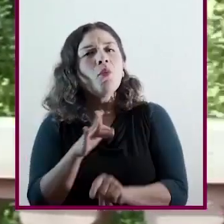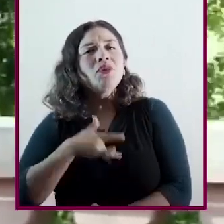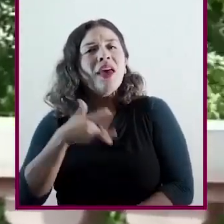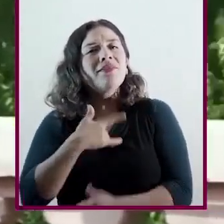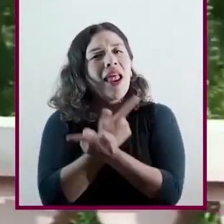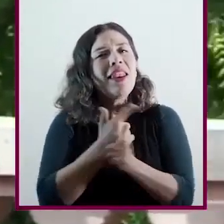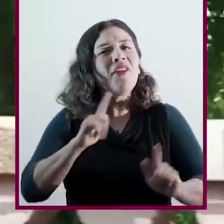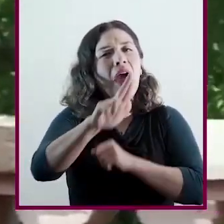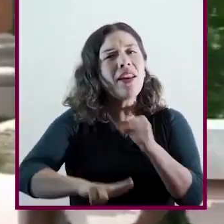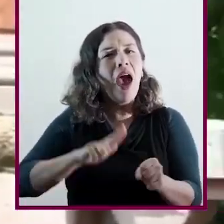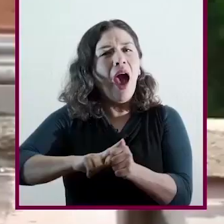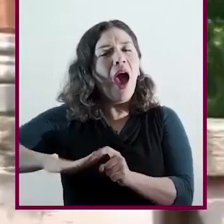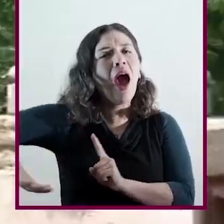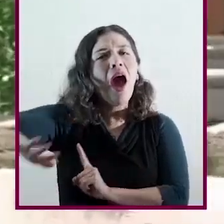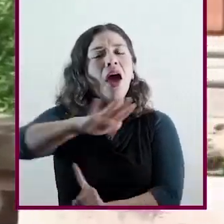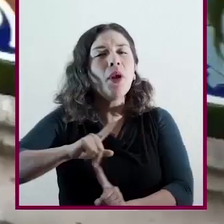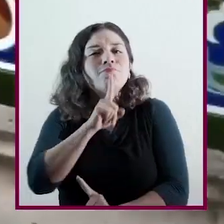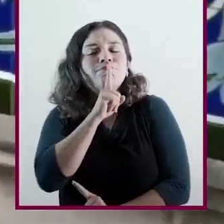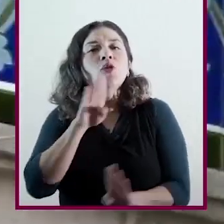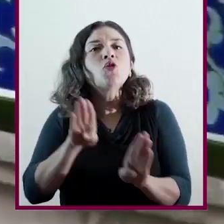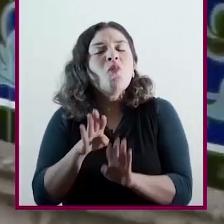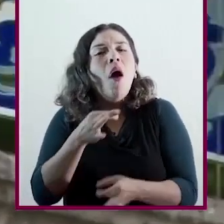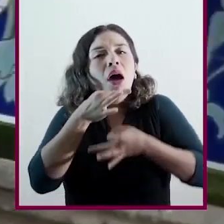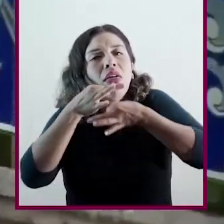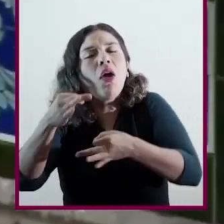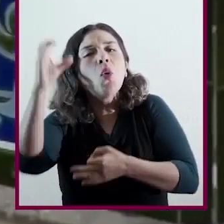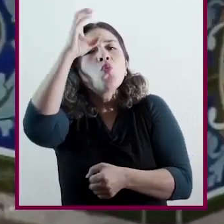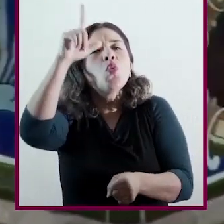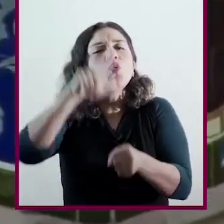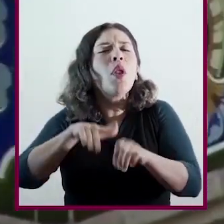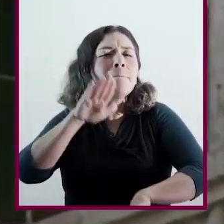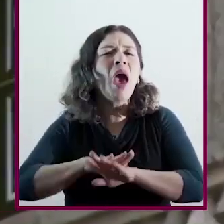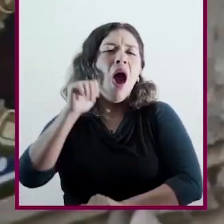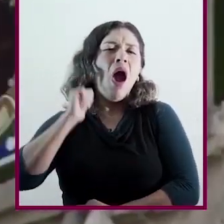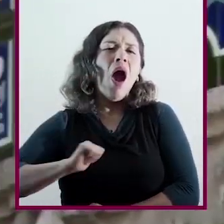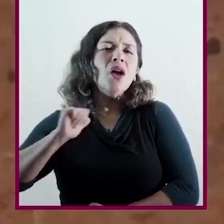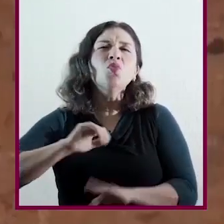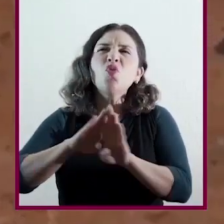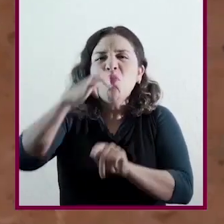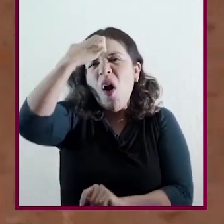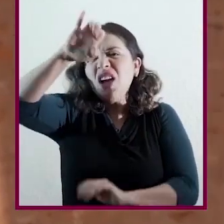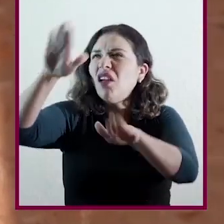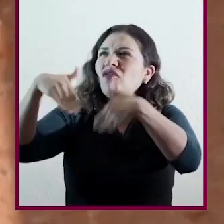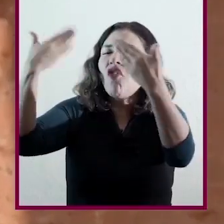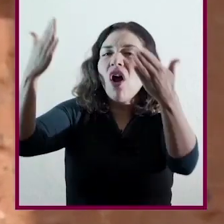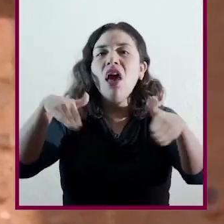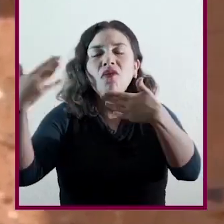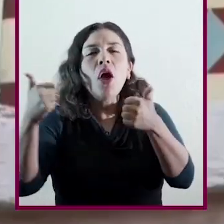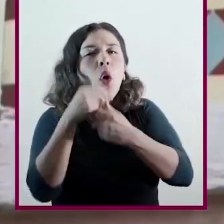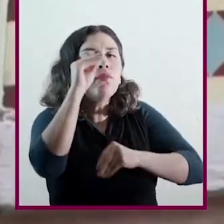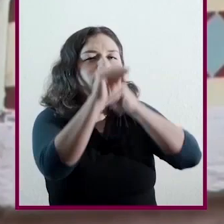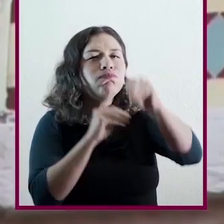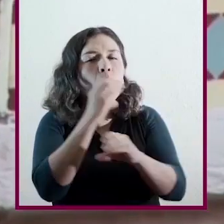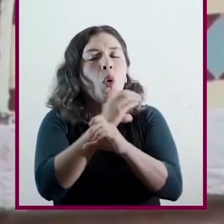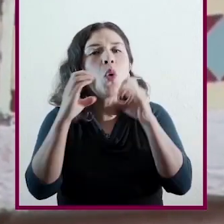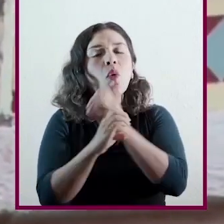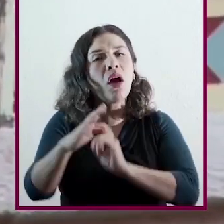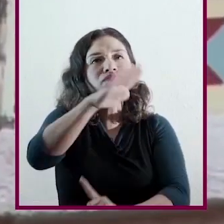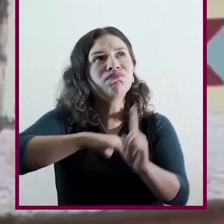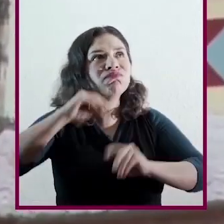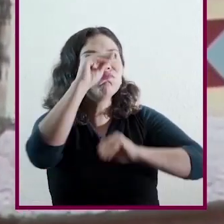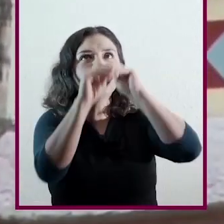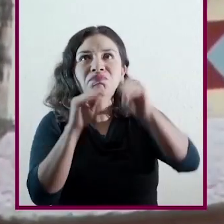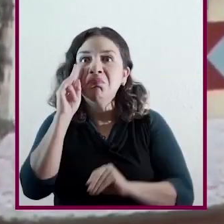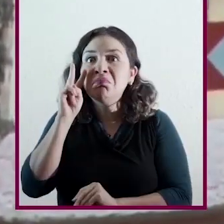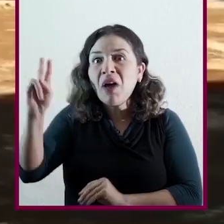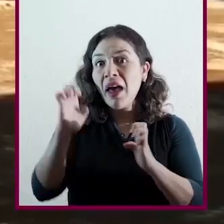gusto por la libertad y la naturaleza, y también de la atracción por culturas antiguas y foráneas, con pequeños detalles que